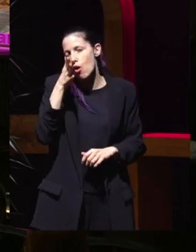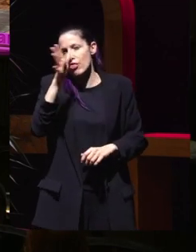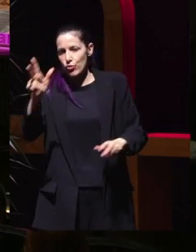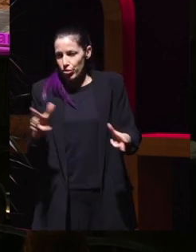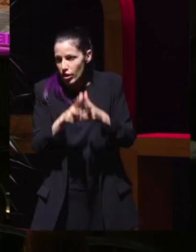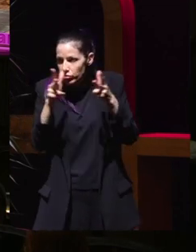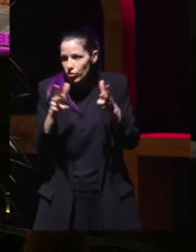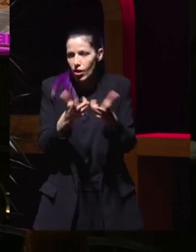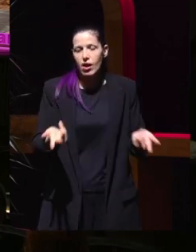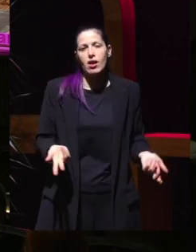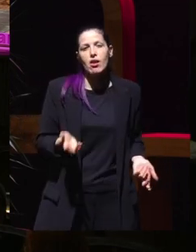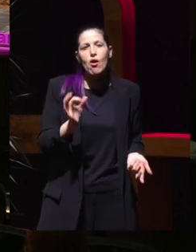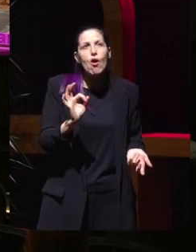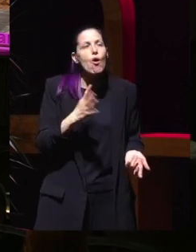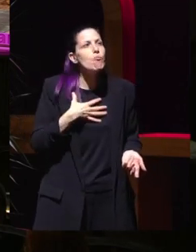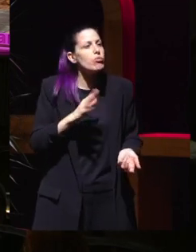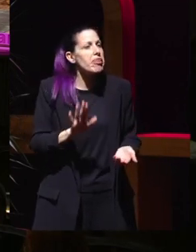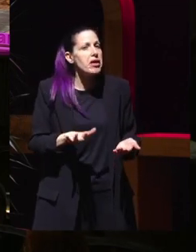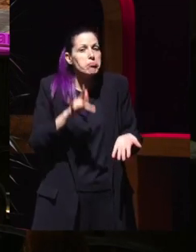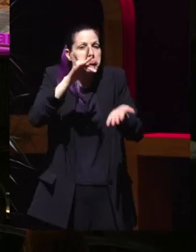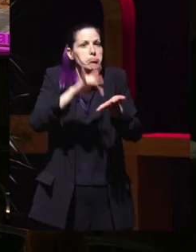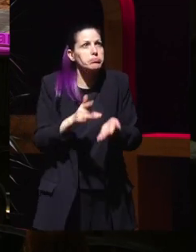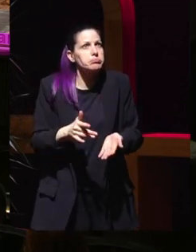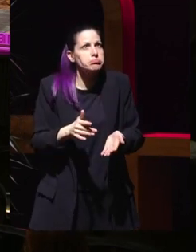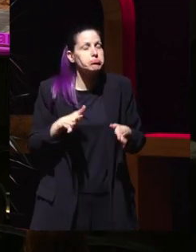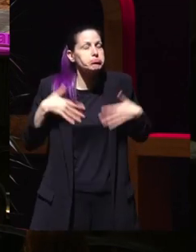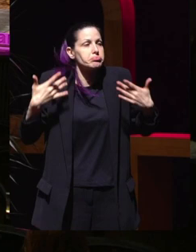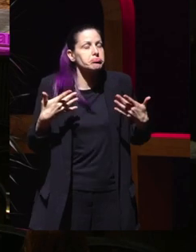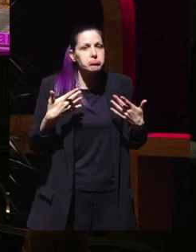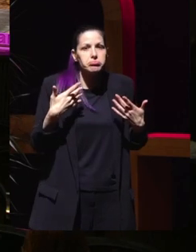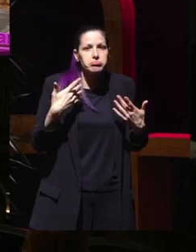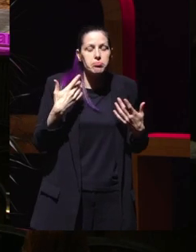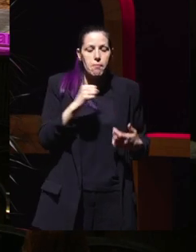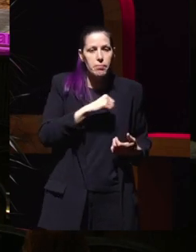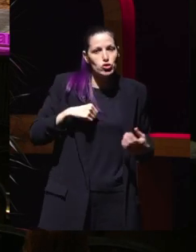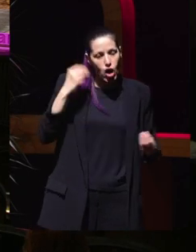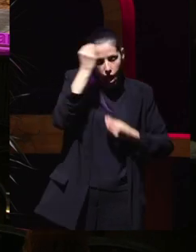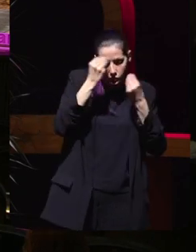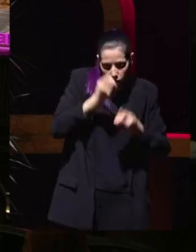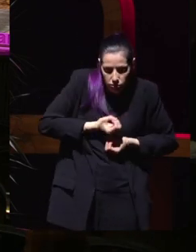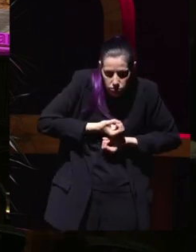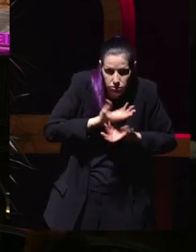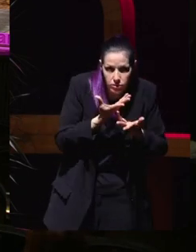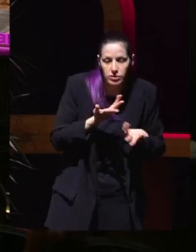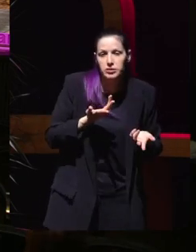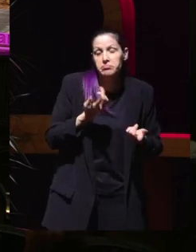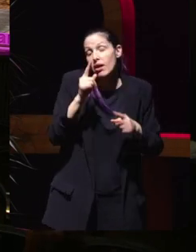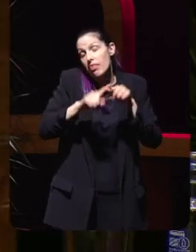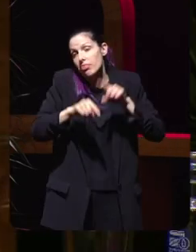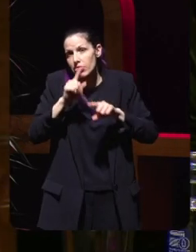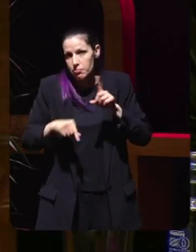que era Día de repente fue algún una reflexión personal o sea bastante No un poco ha sido o que me hayan y